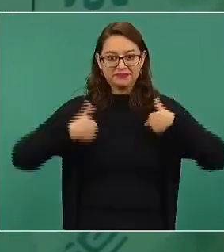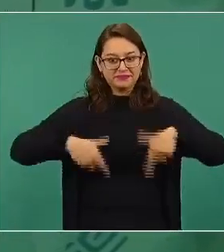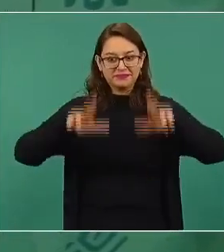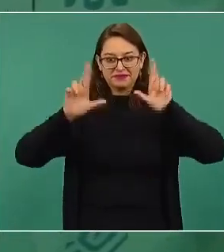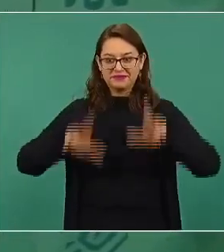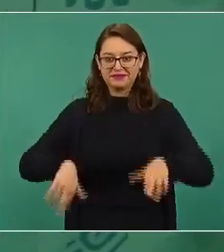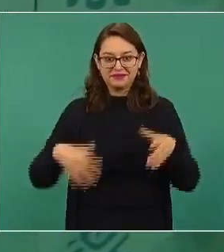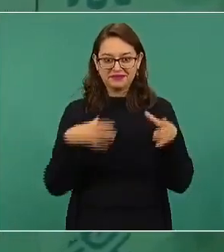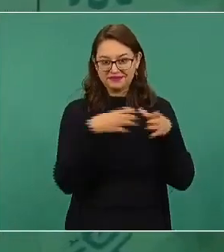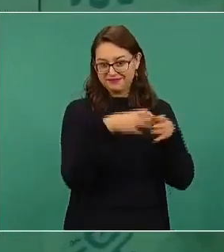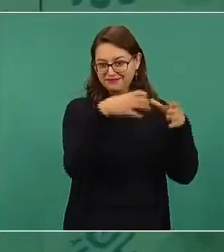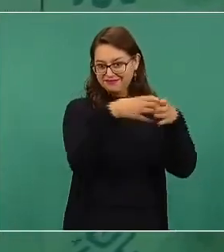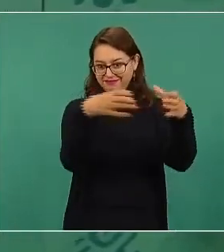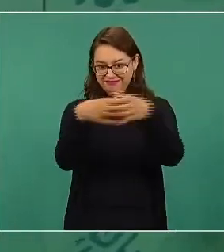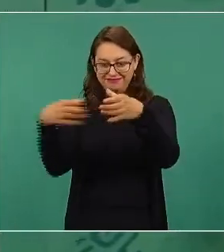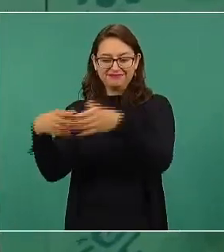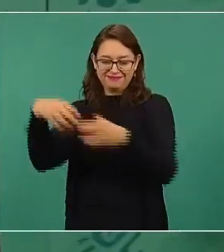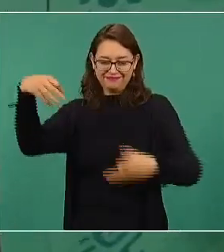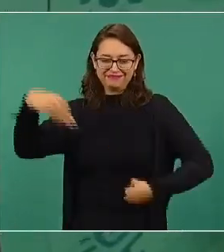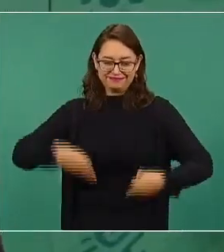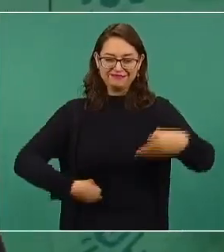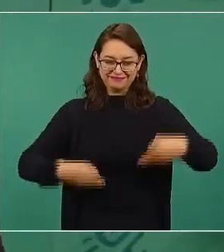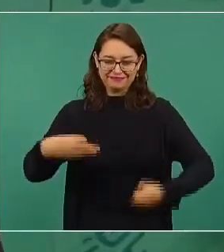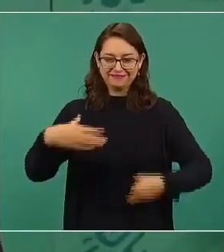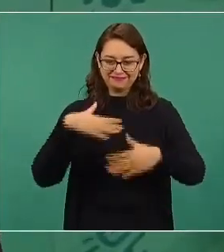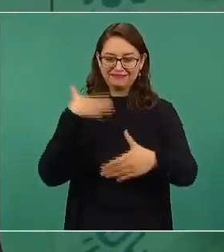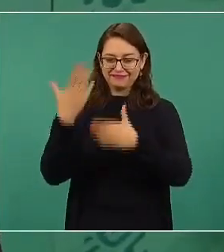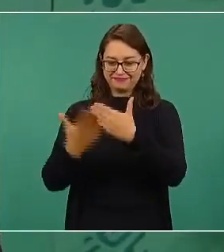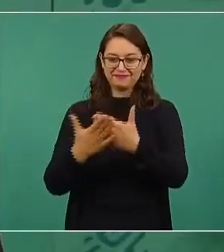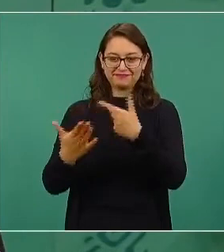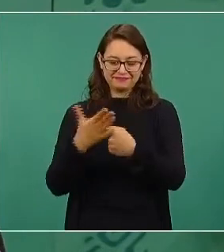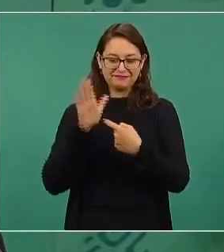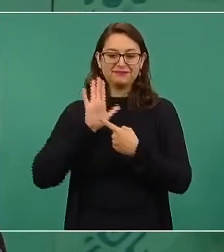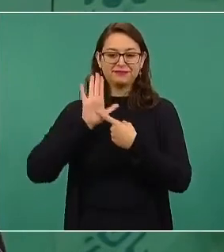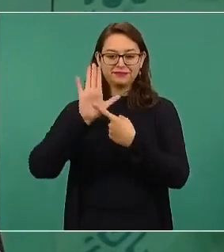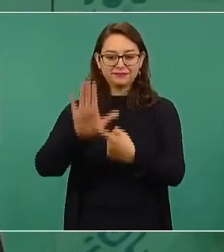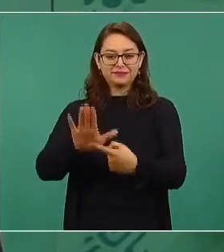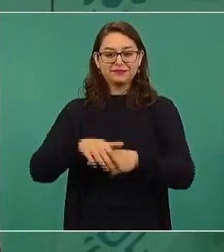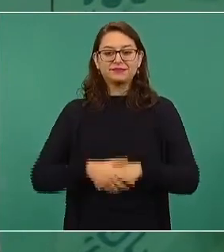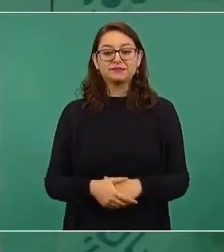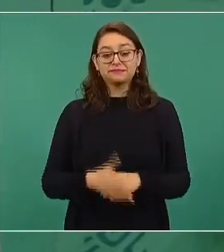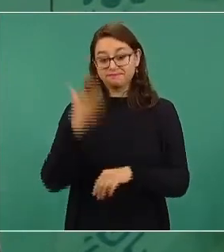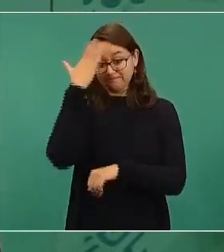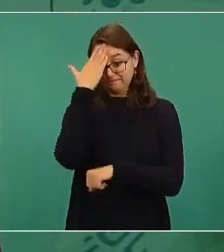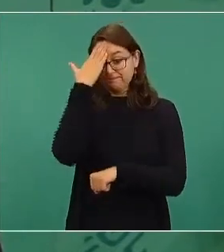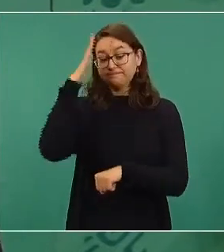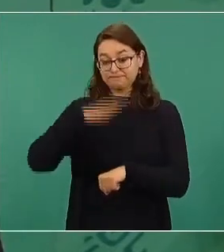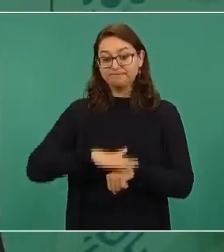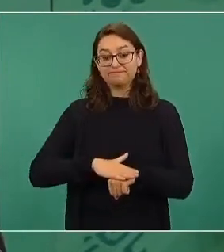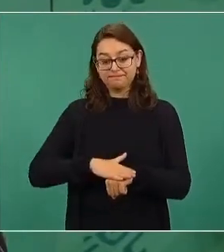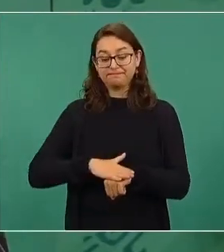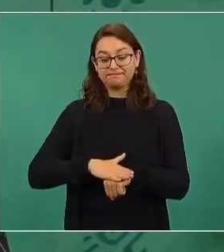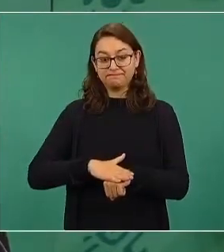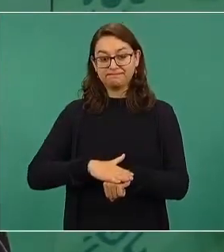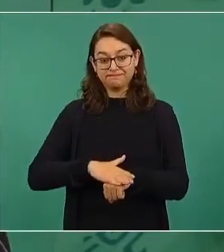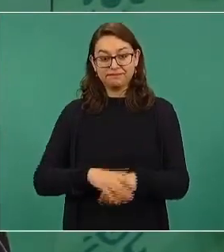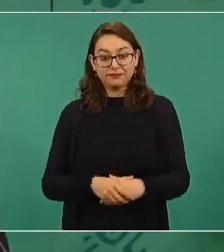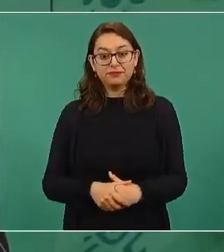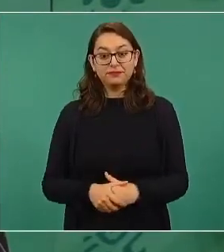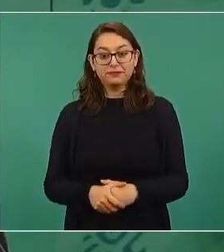todos los que participaron en la revolución. No olvidarnos de eso.